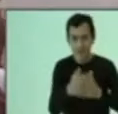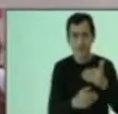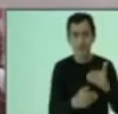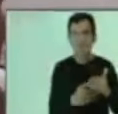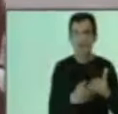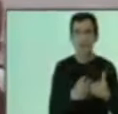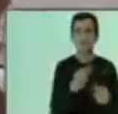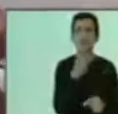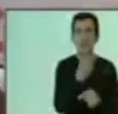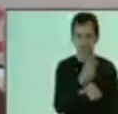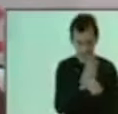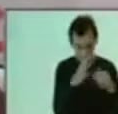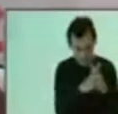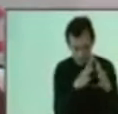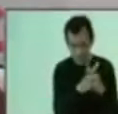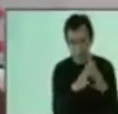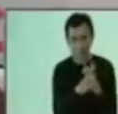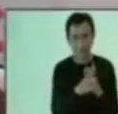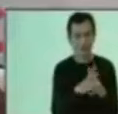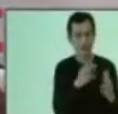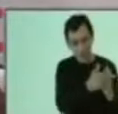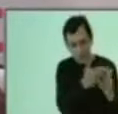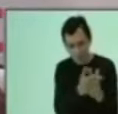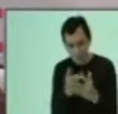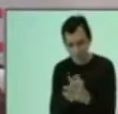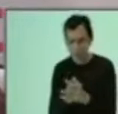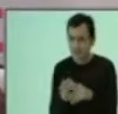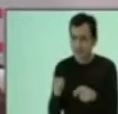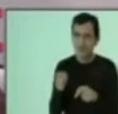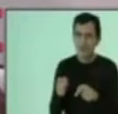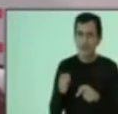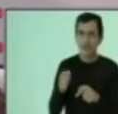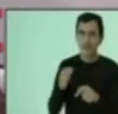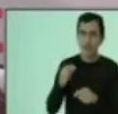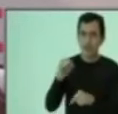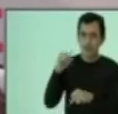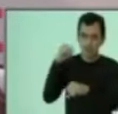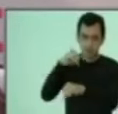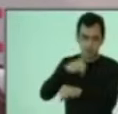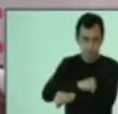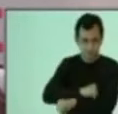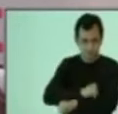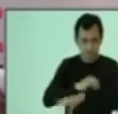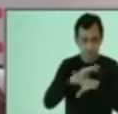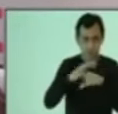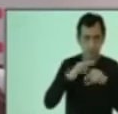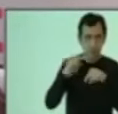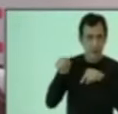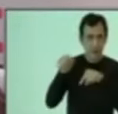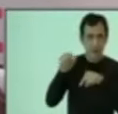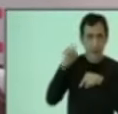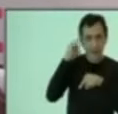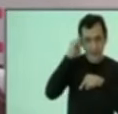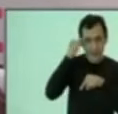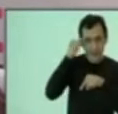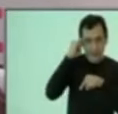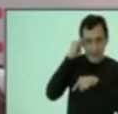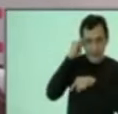de la Segunda Guerra Mundial, el Holocausto y el infierno de Hiroshima, perdón. Nada más en el infierno de